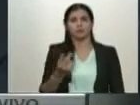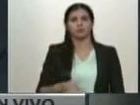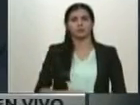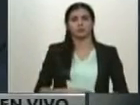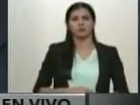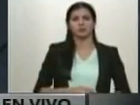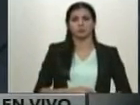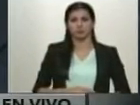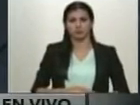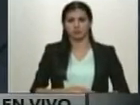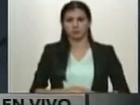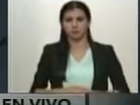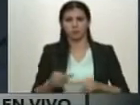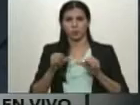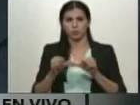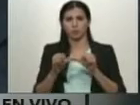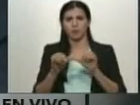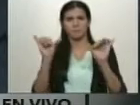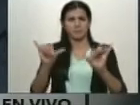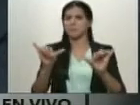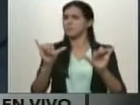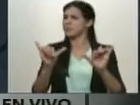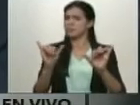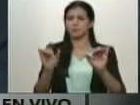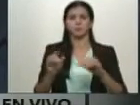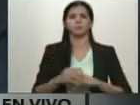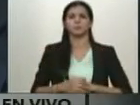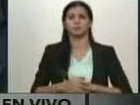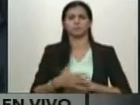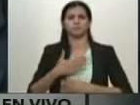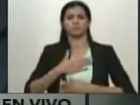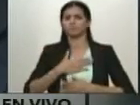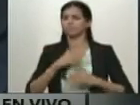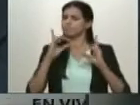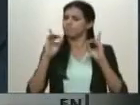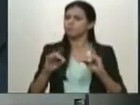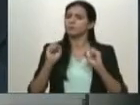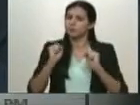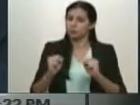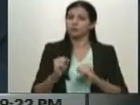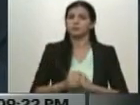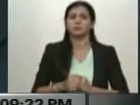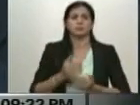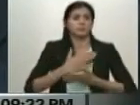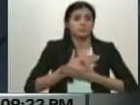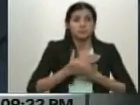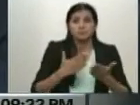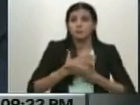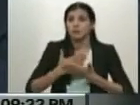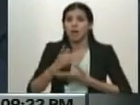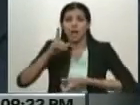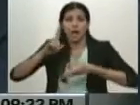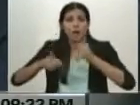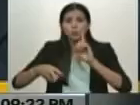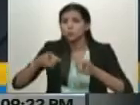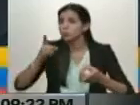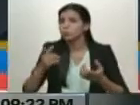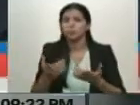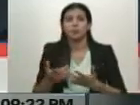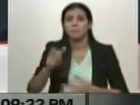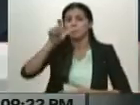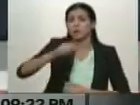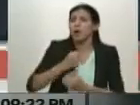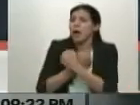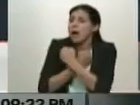vamos a continuar con la misma voluntad y siempre tendiéndole la mano a todos aquellos compatriotas,